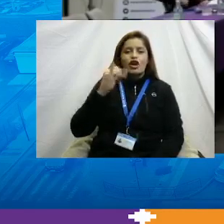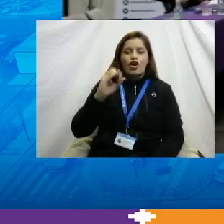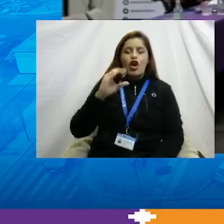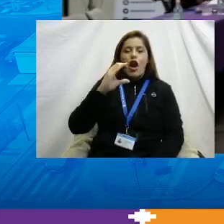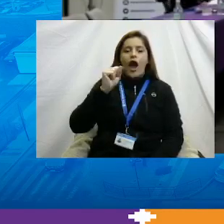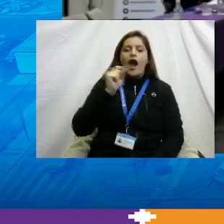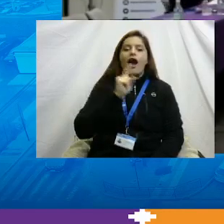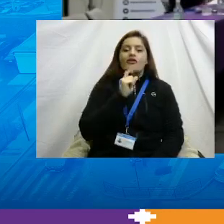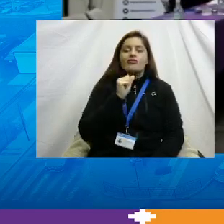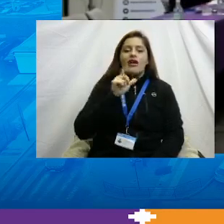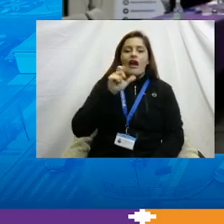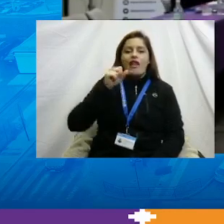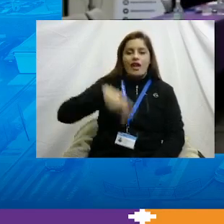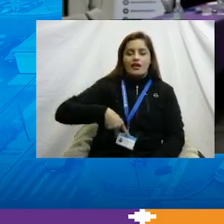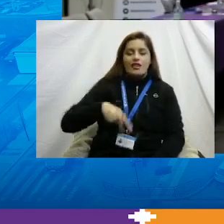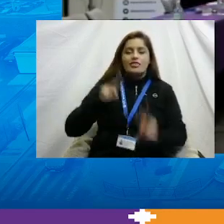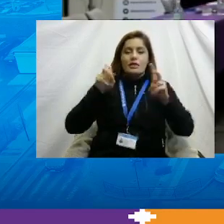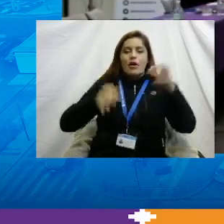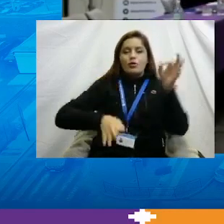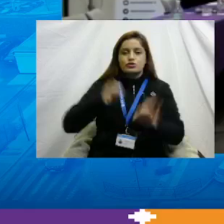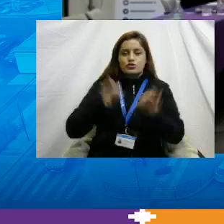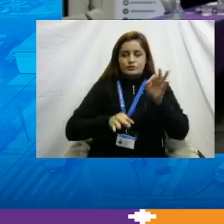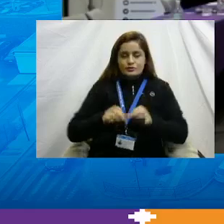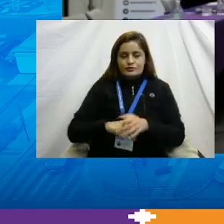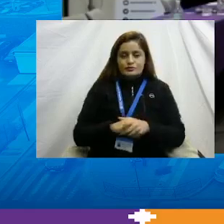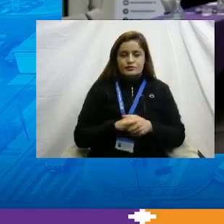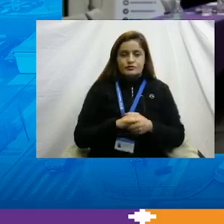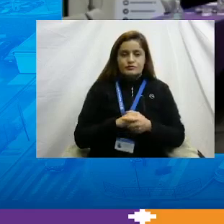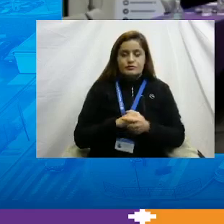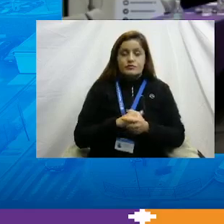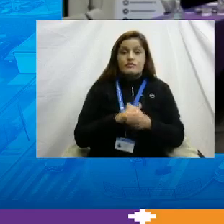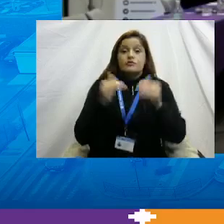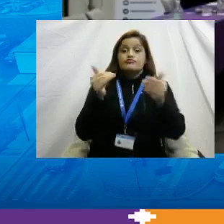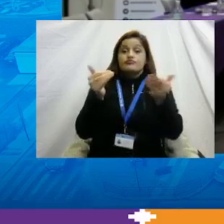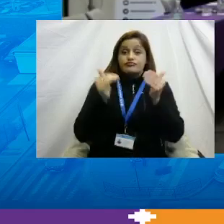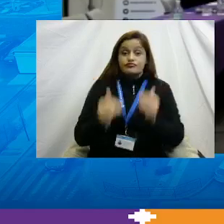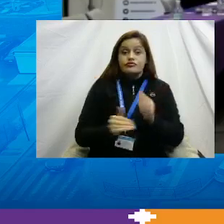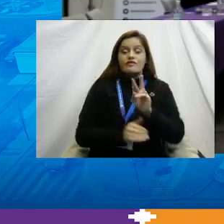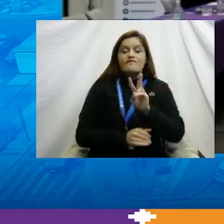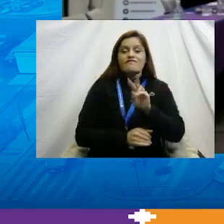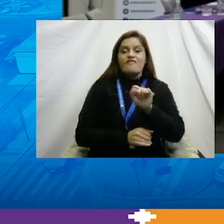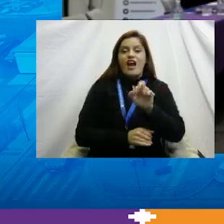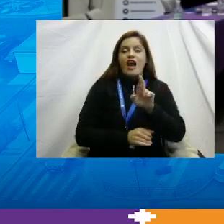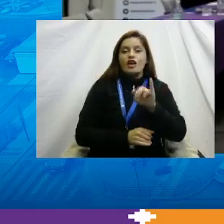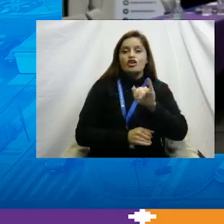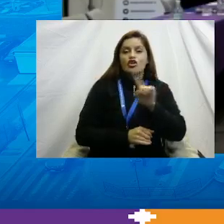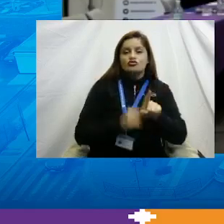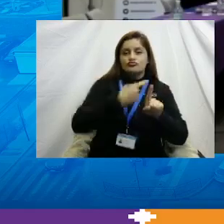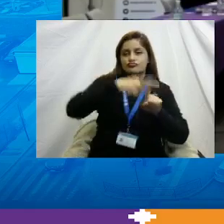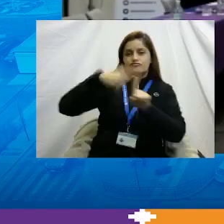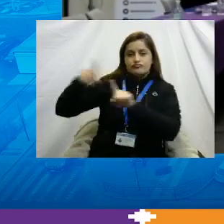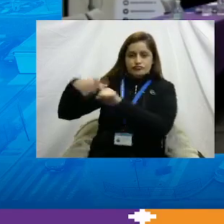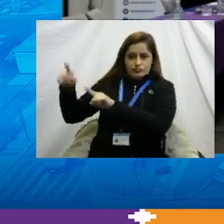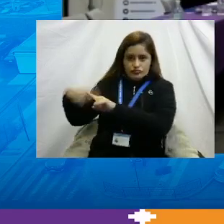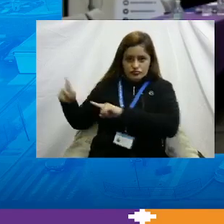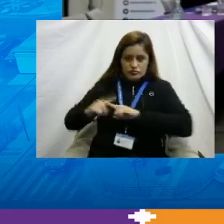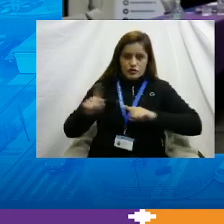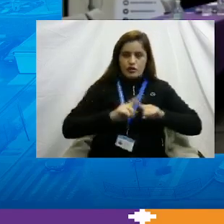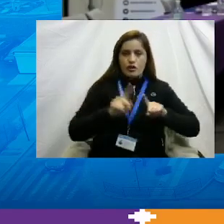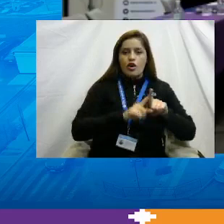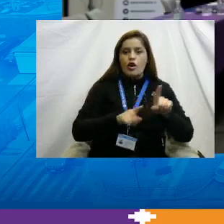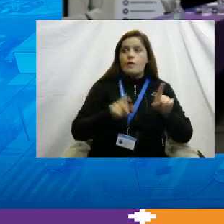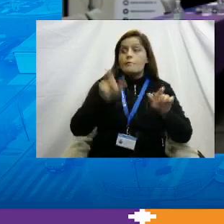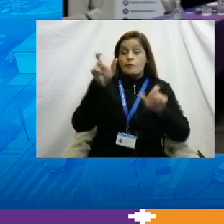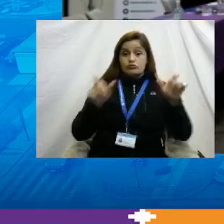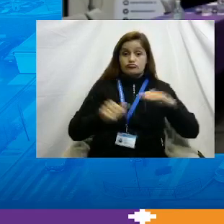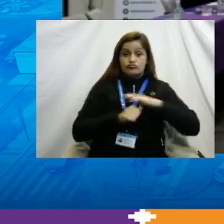Gracias, secretario municipal. Pasaremos al varios consejo municipal. Concejales, para que puedan pedir